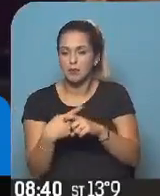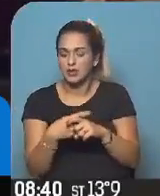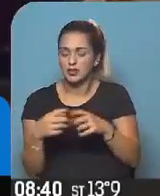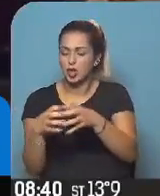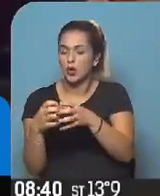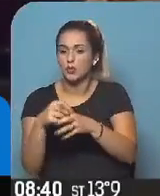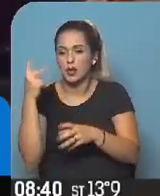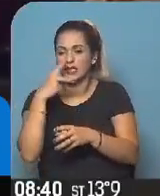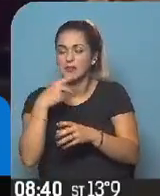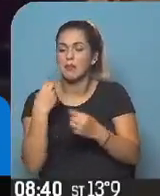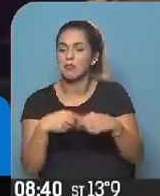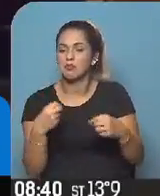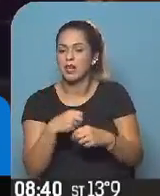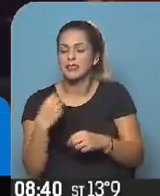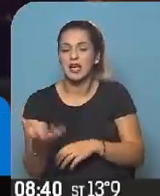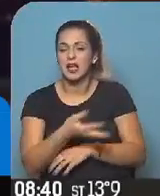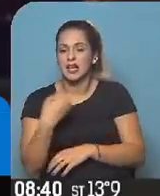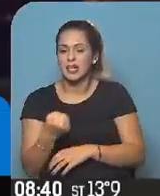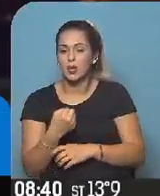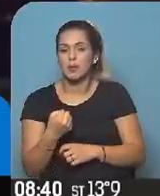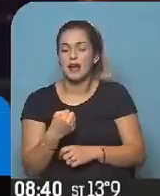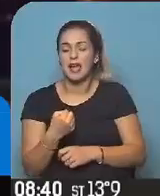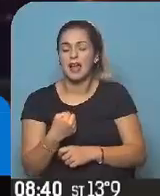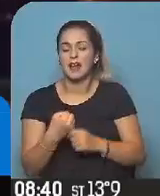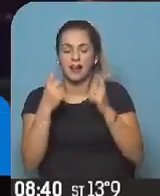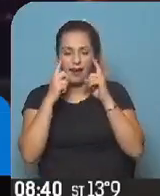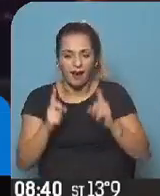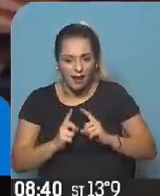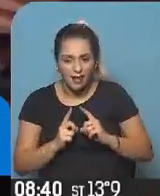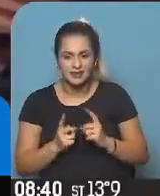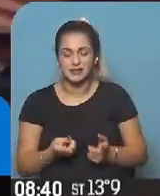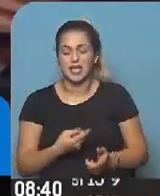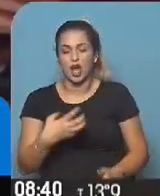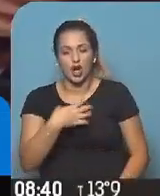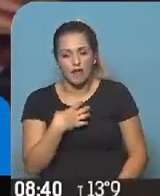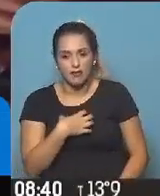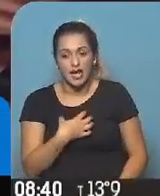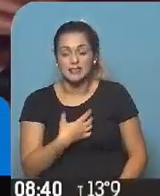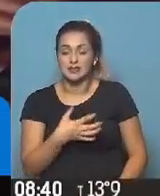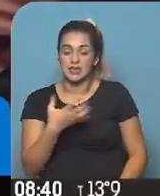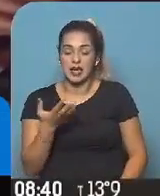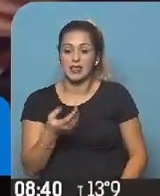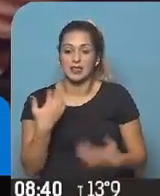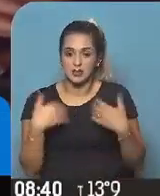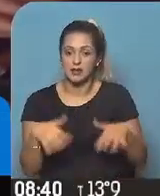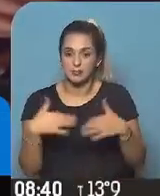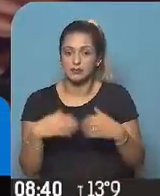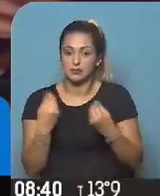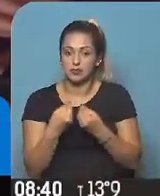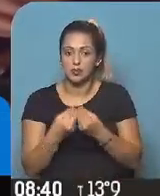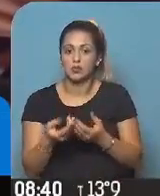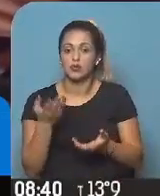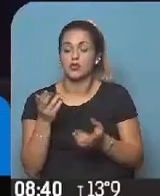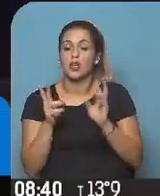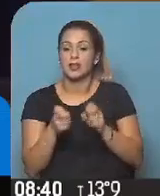kirchnerismo de recuperar cierta credibilidad que claramente ha sido muy golpeada con el affaire de